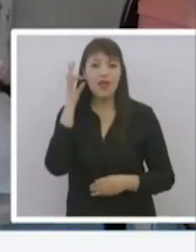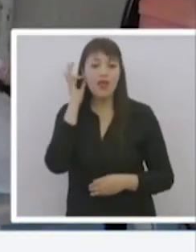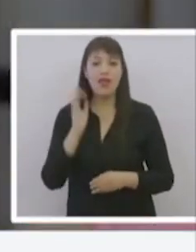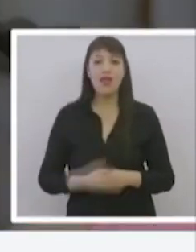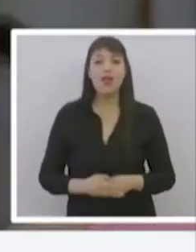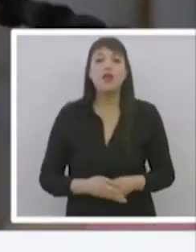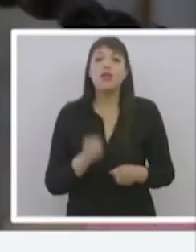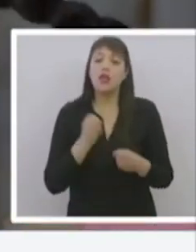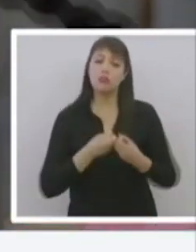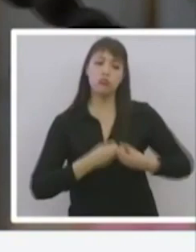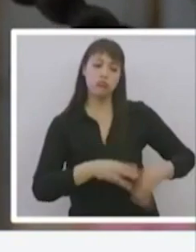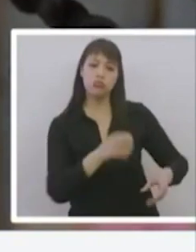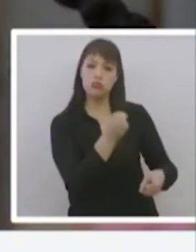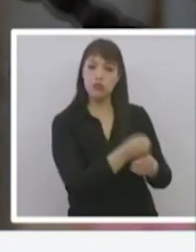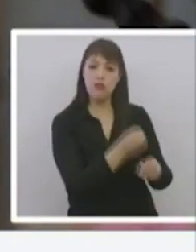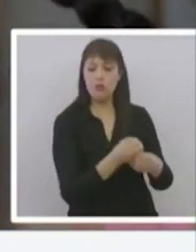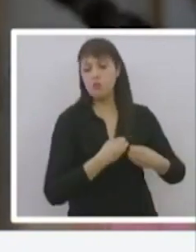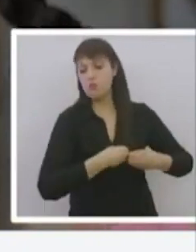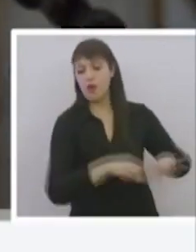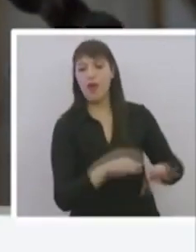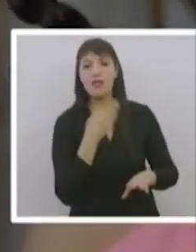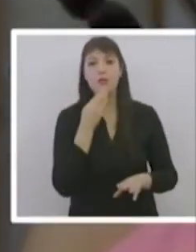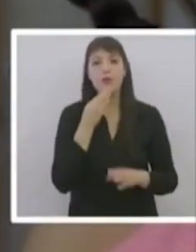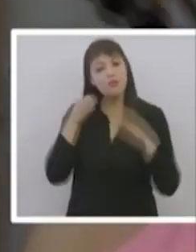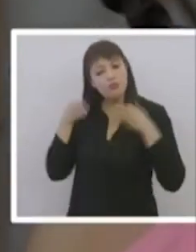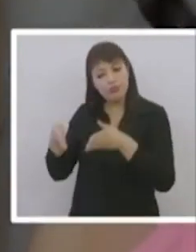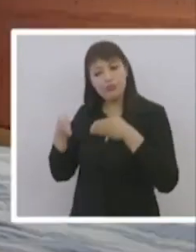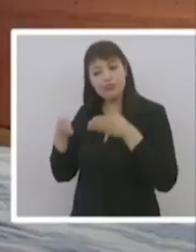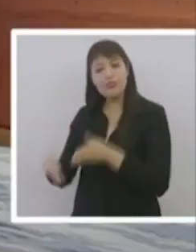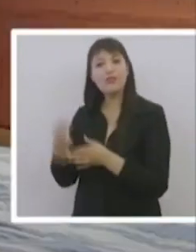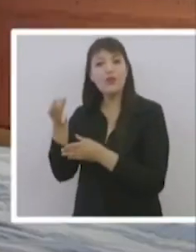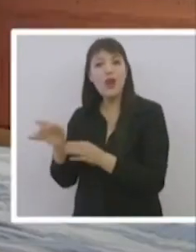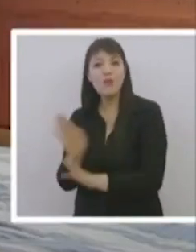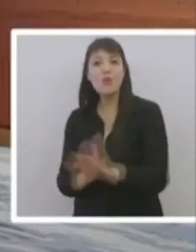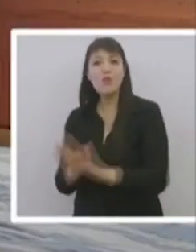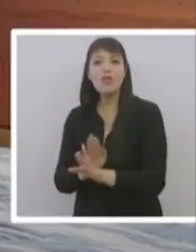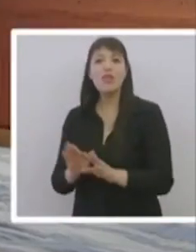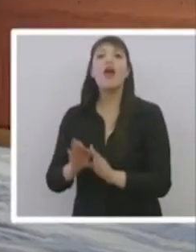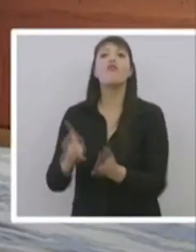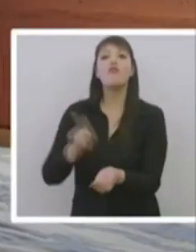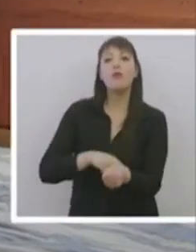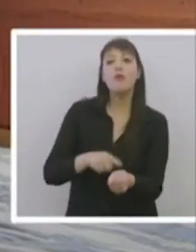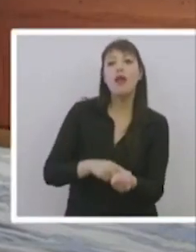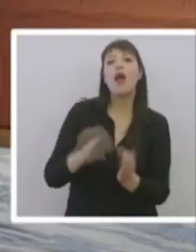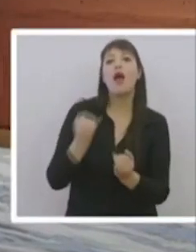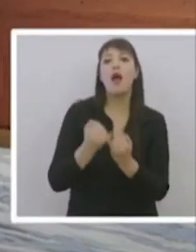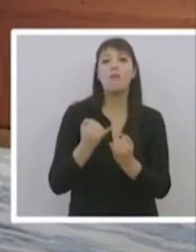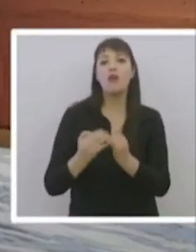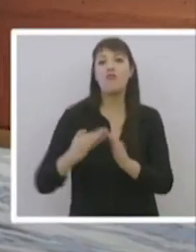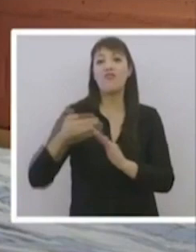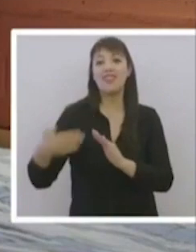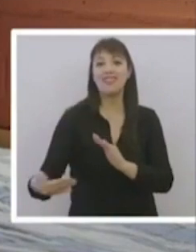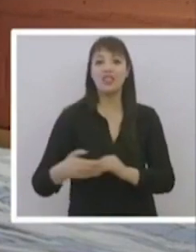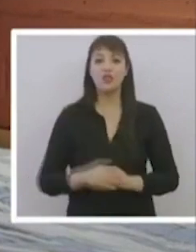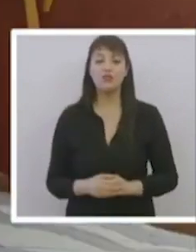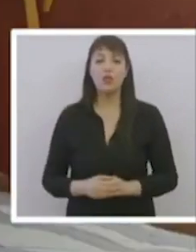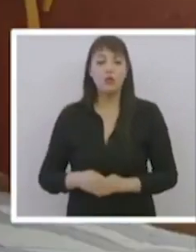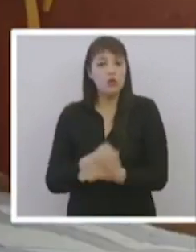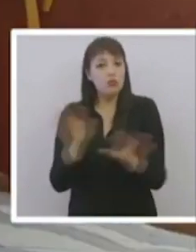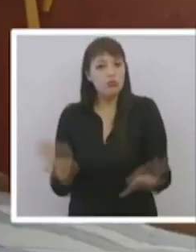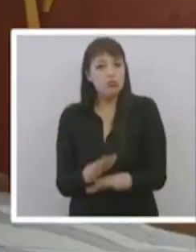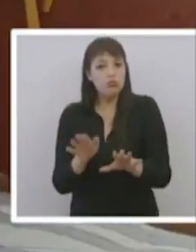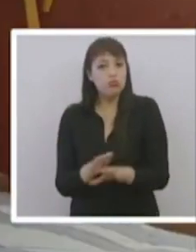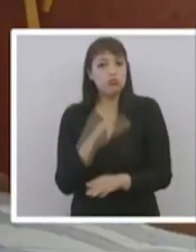espacios quizás donde puedan dejar a las personas que requieren cuidado, donde tengan un apoyo técnico y también que les